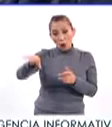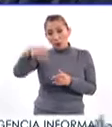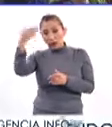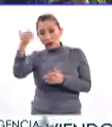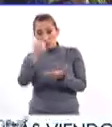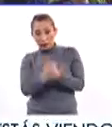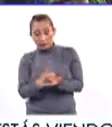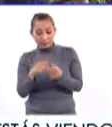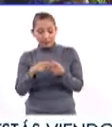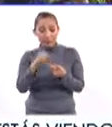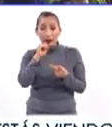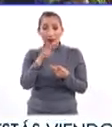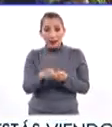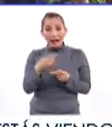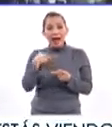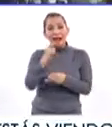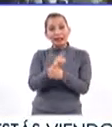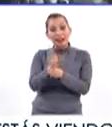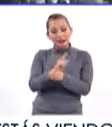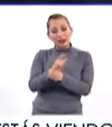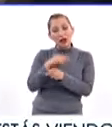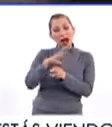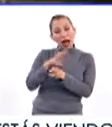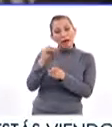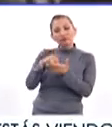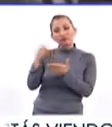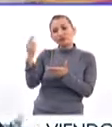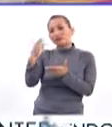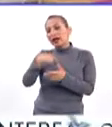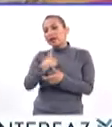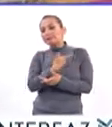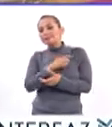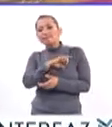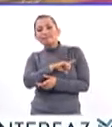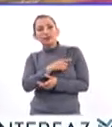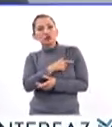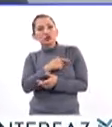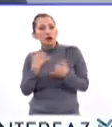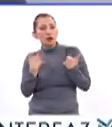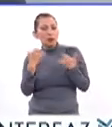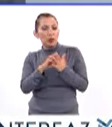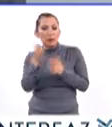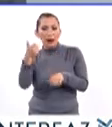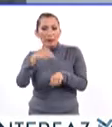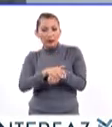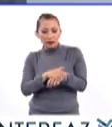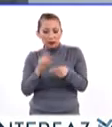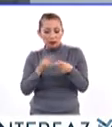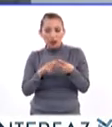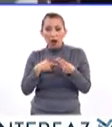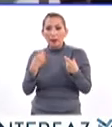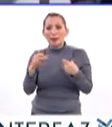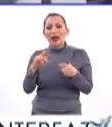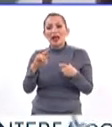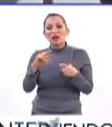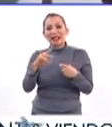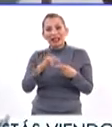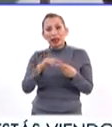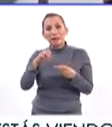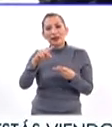urbanas, al tiempo que abrirá carreras que satisfagan la demanda vocacional de los jóvenes como administración,